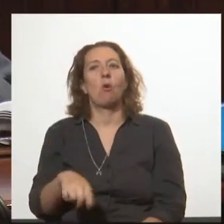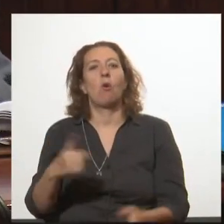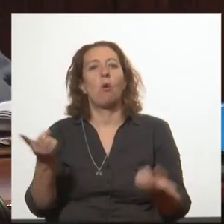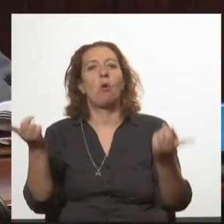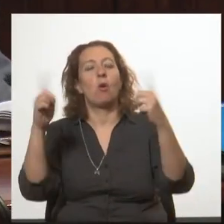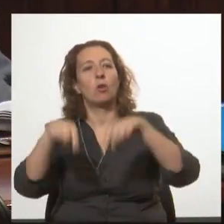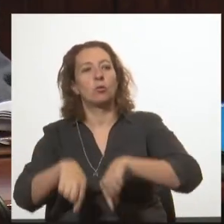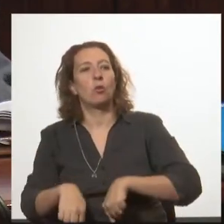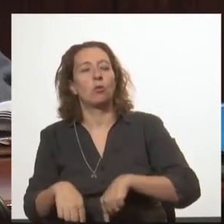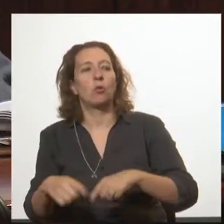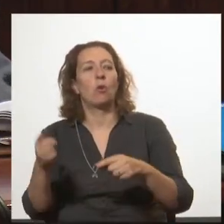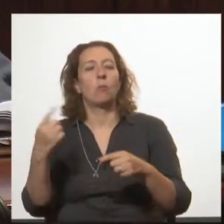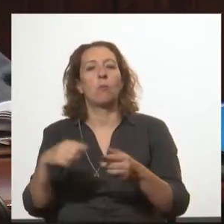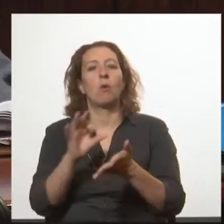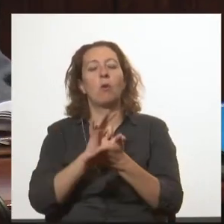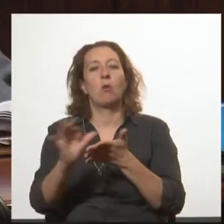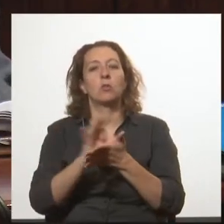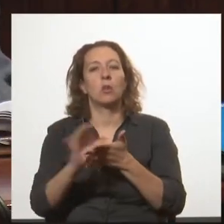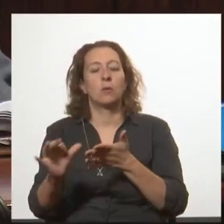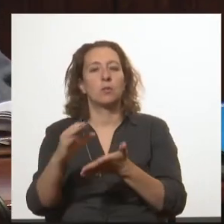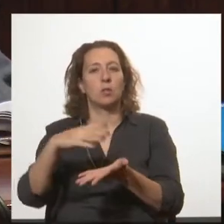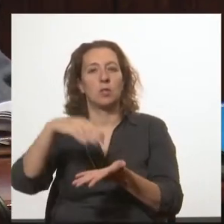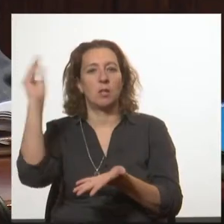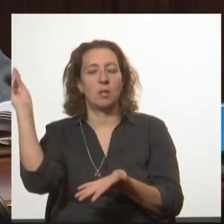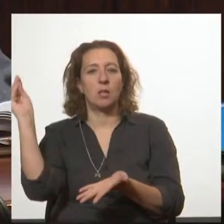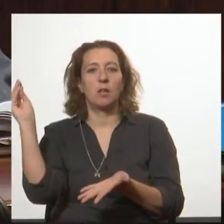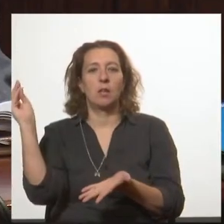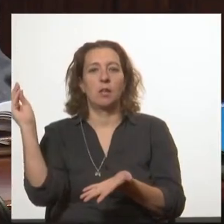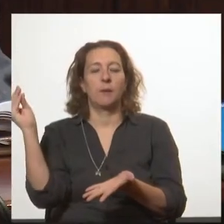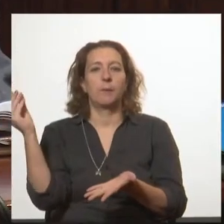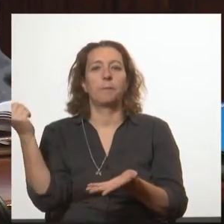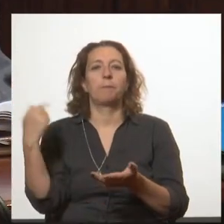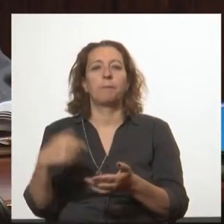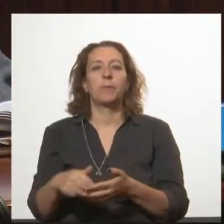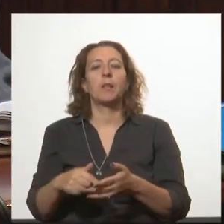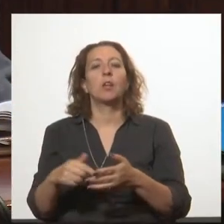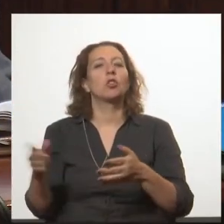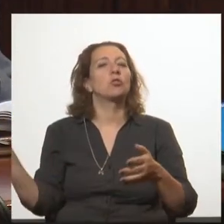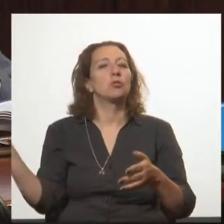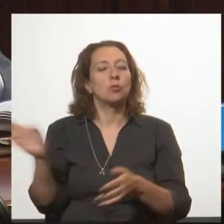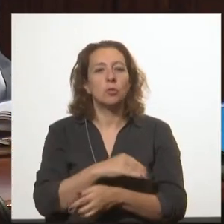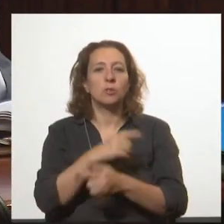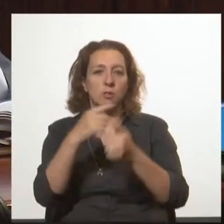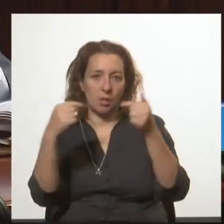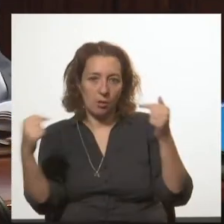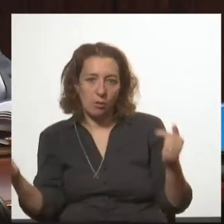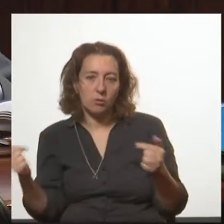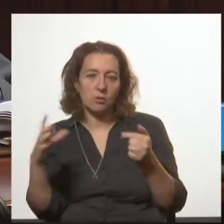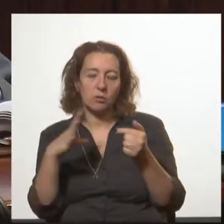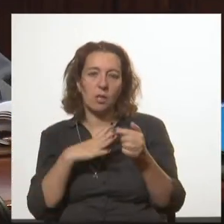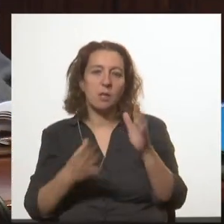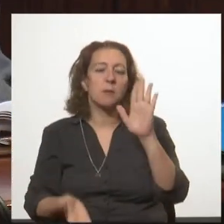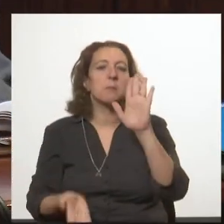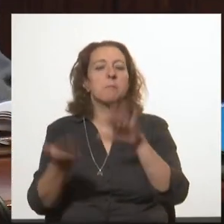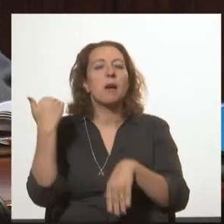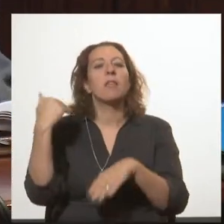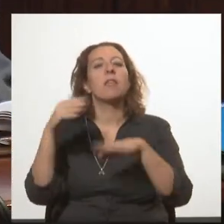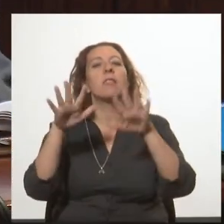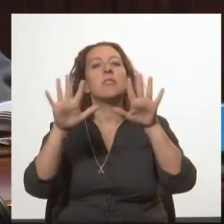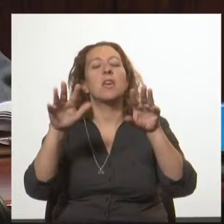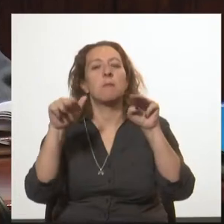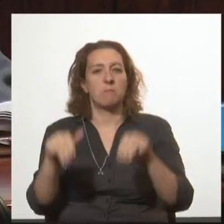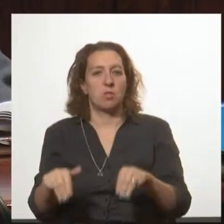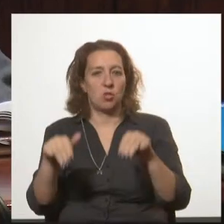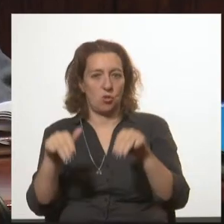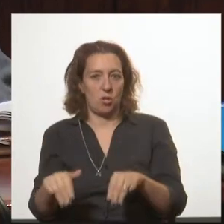estimado por los servicios de antel dice la ingeniera todas estas cosas van más de 10 millones de dólares de anuales de